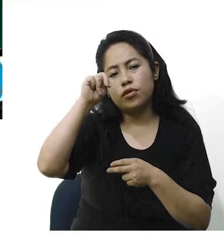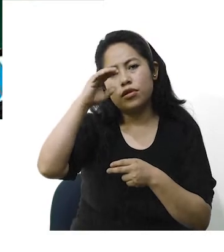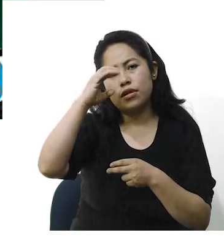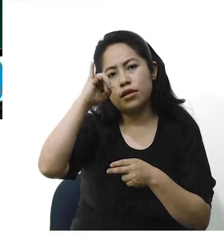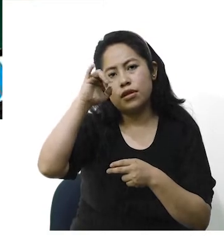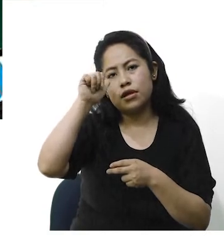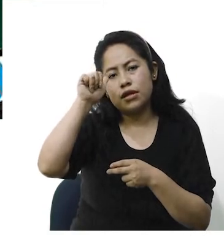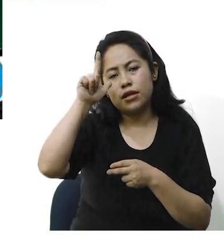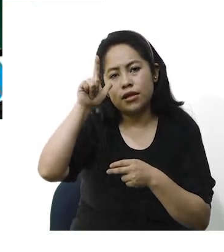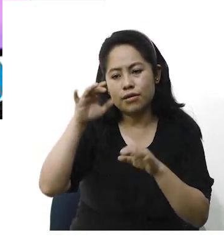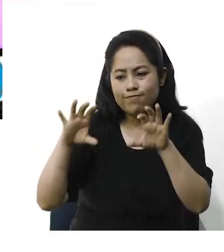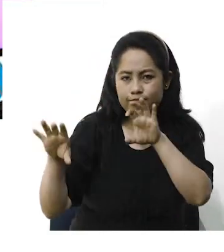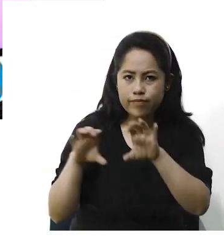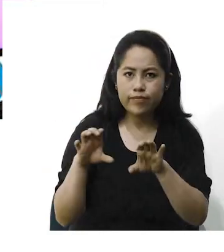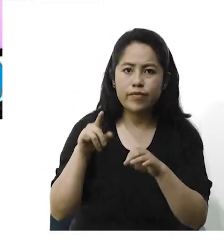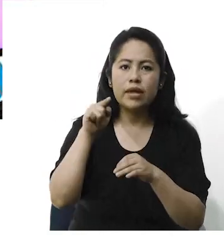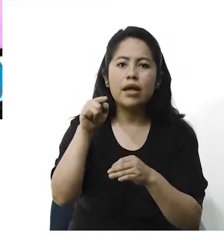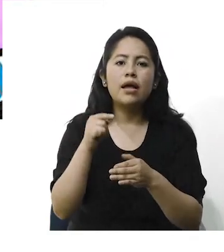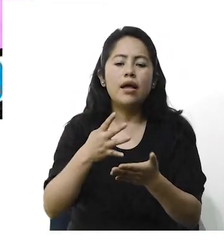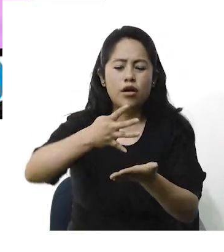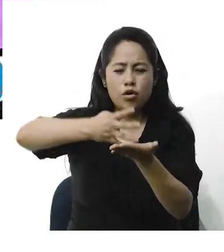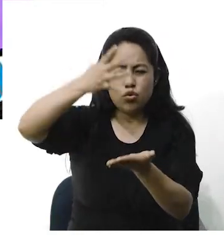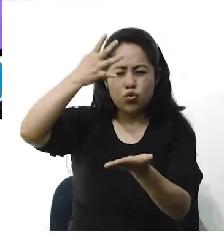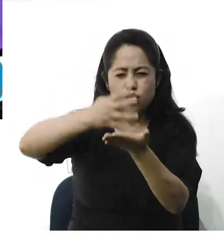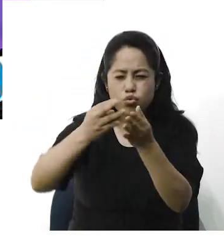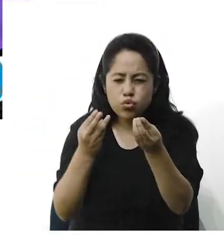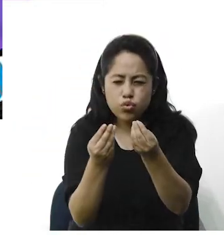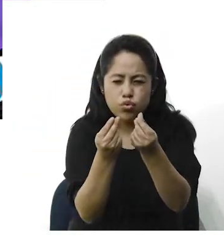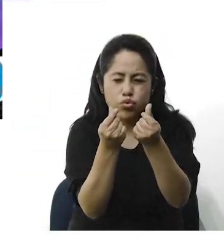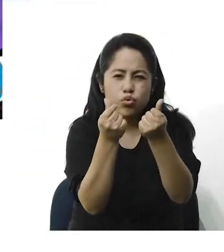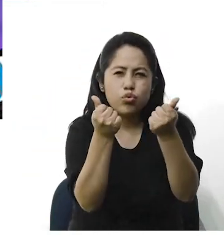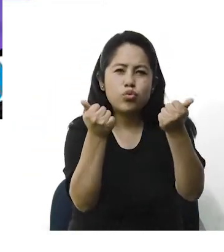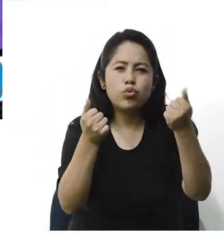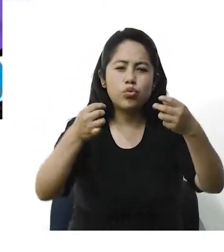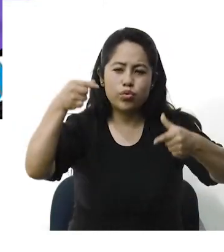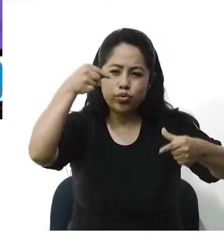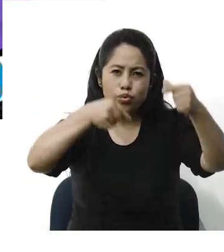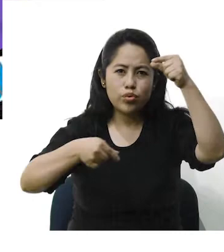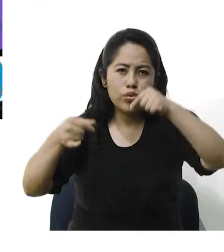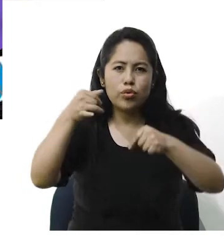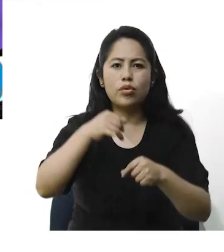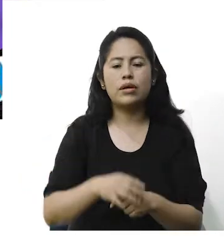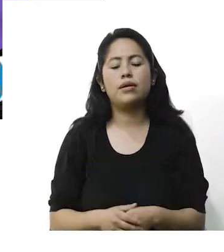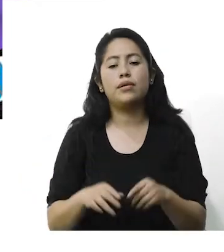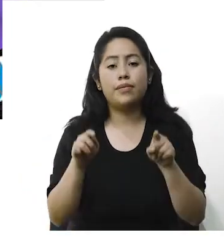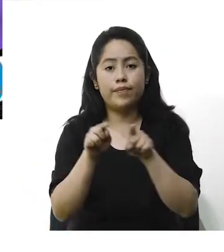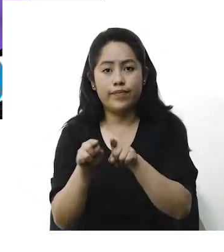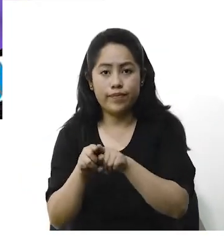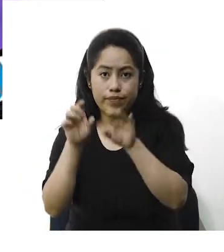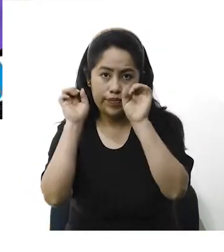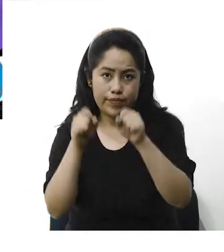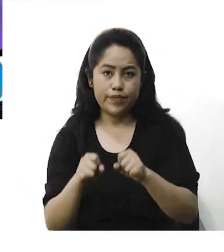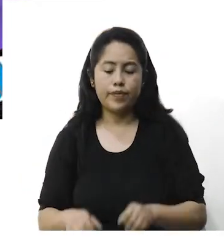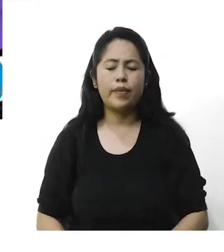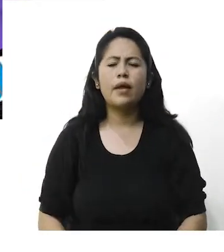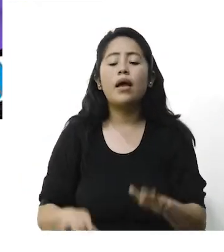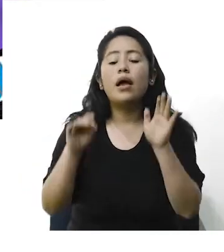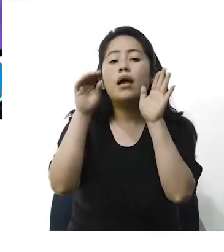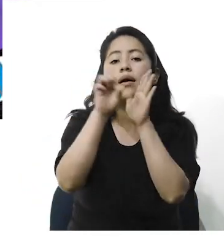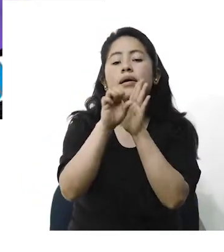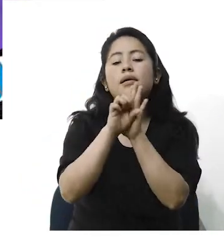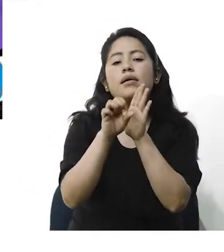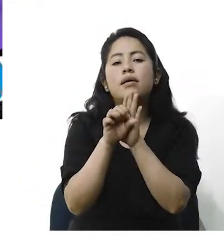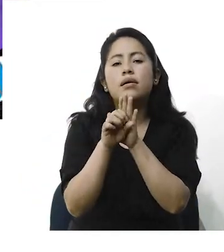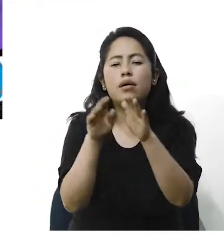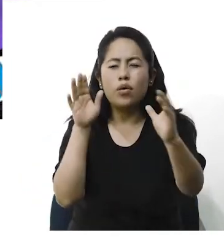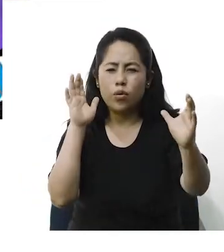gracias a unas sustancias químicas denominadas neurotransmisores. Por ejemplo, comparemos a